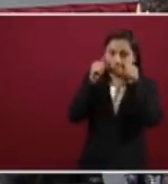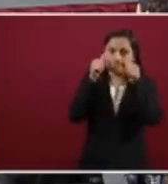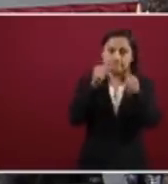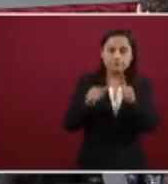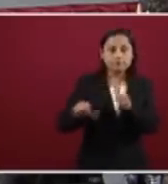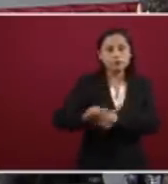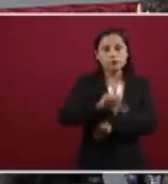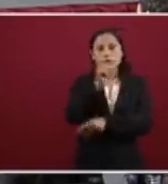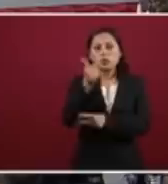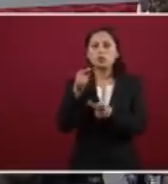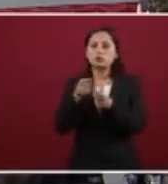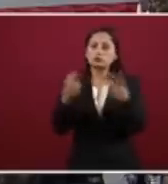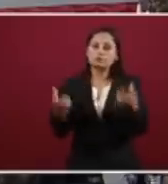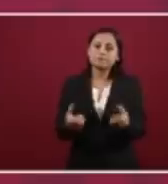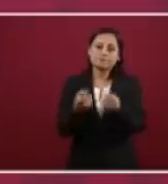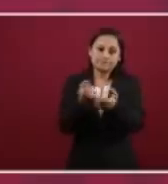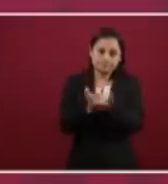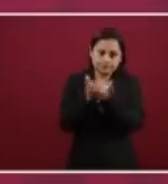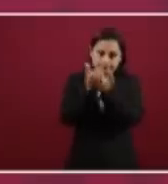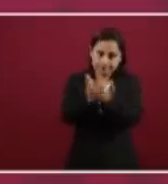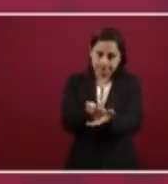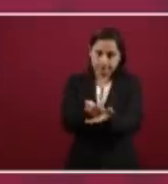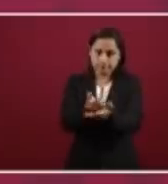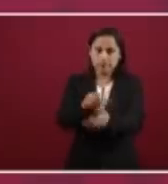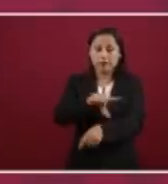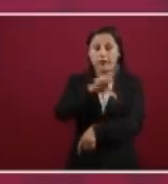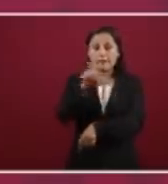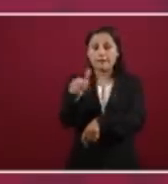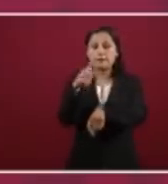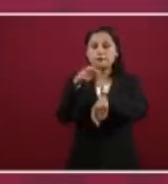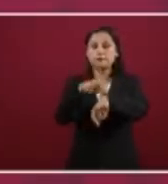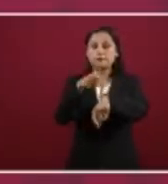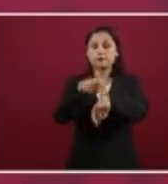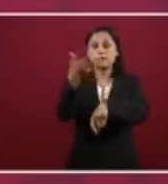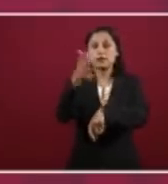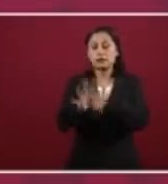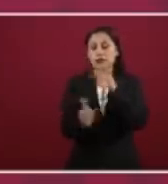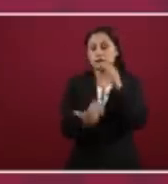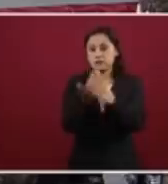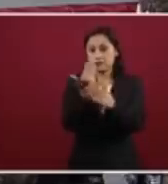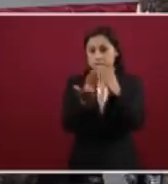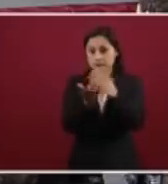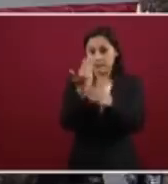de la ayuda. Y en punto de las 10 de la mañana tendremos